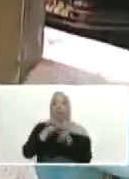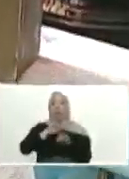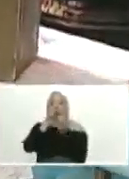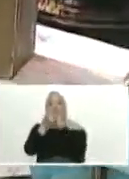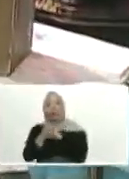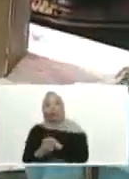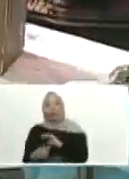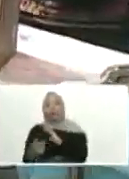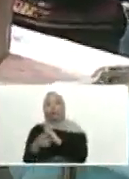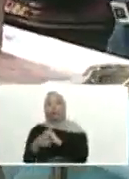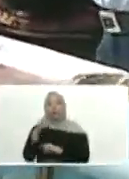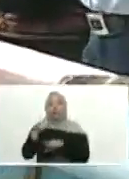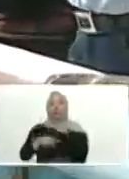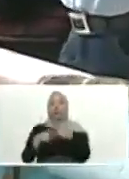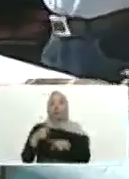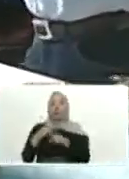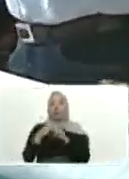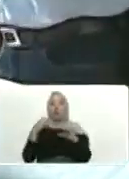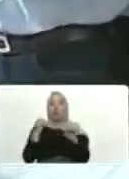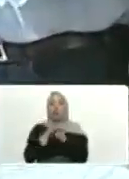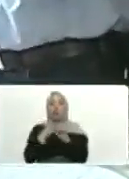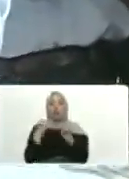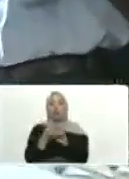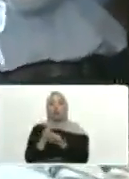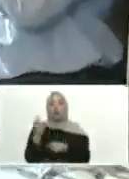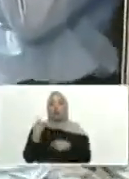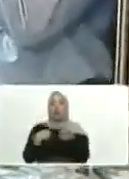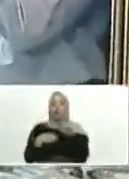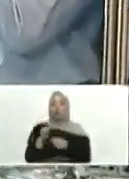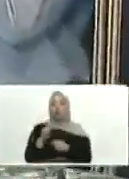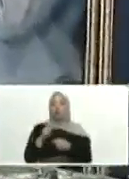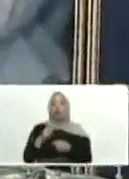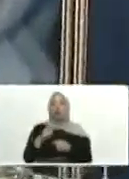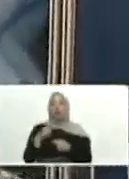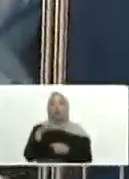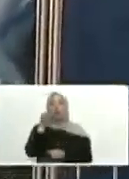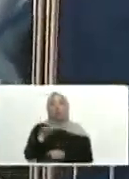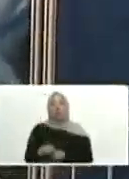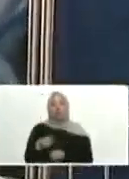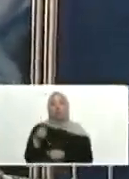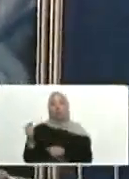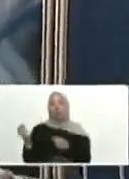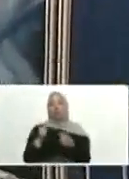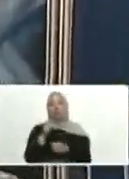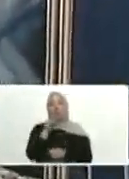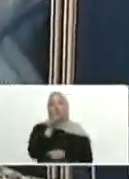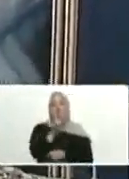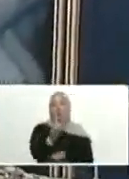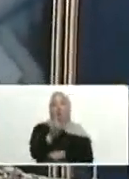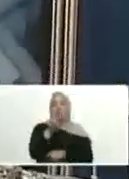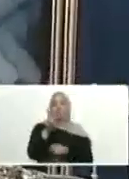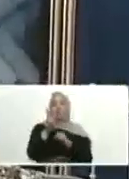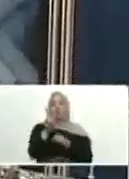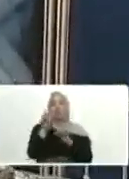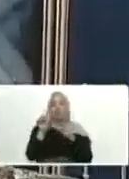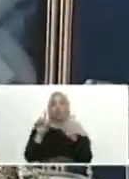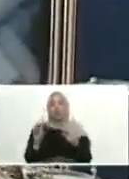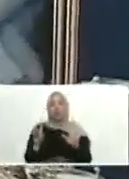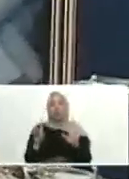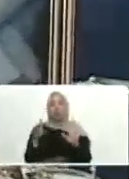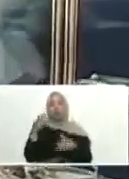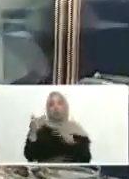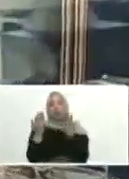que van para la barra conductora que es donde circula el amperaje estamos hablando de más de 226 kilo amperes